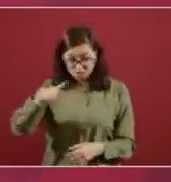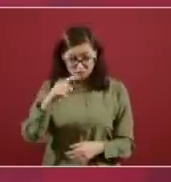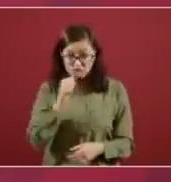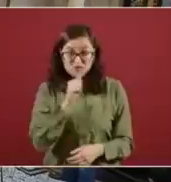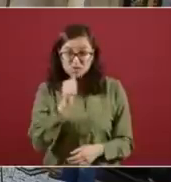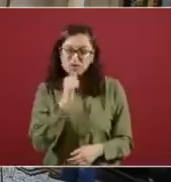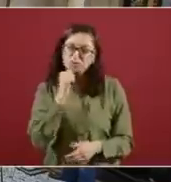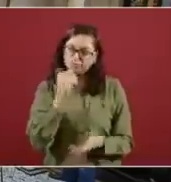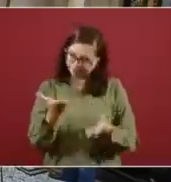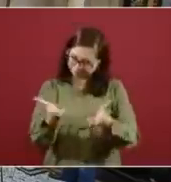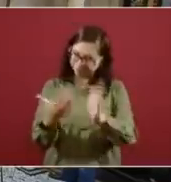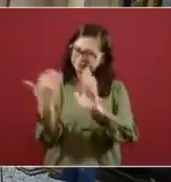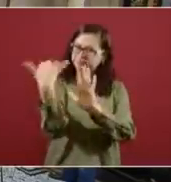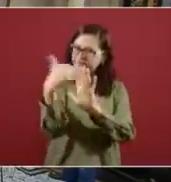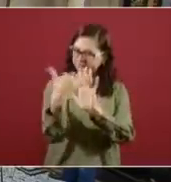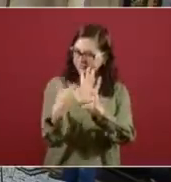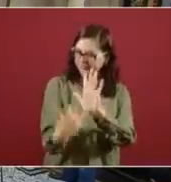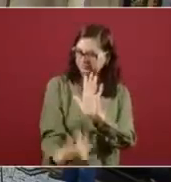este